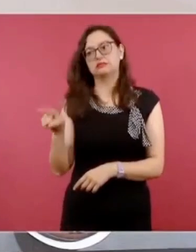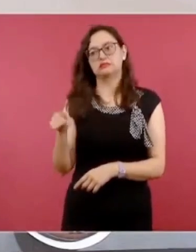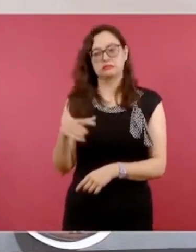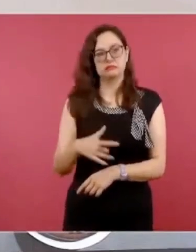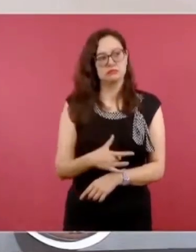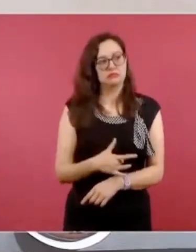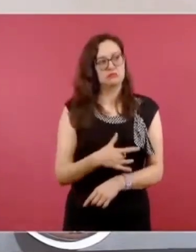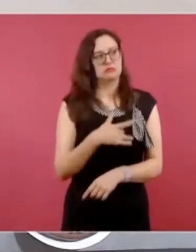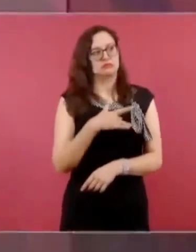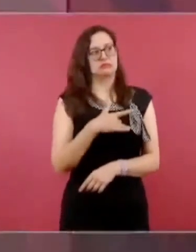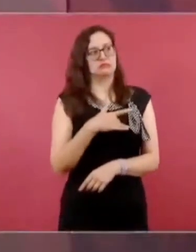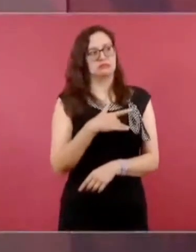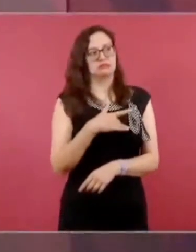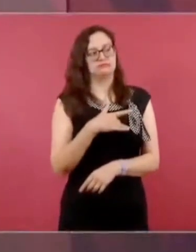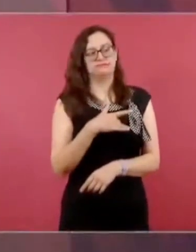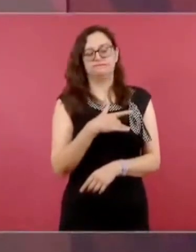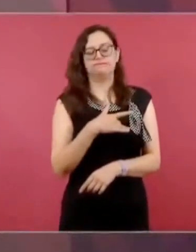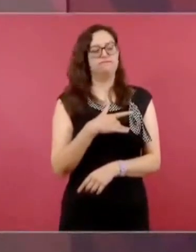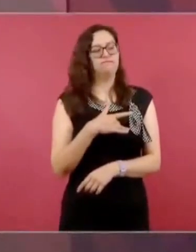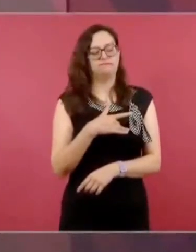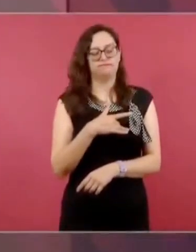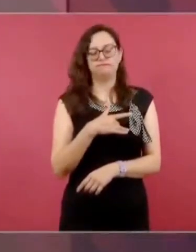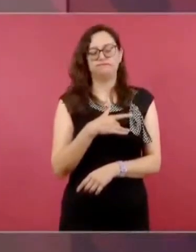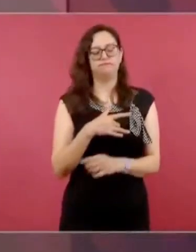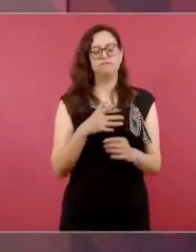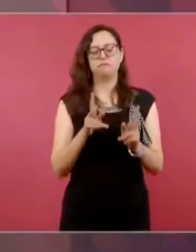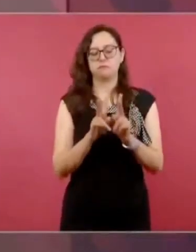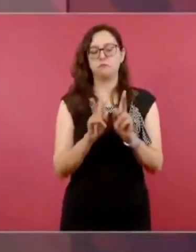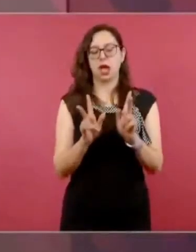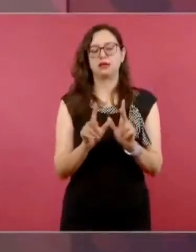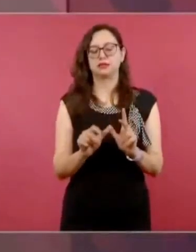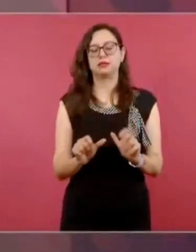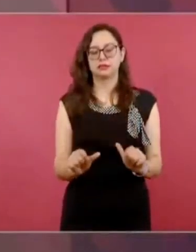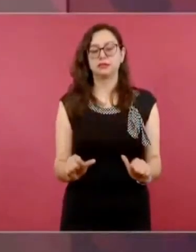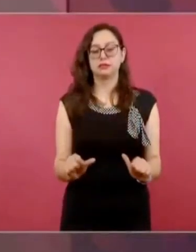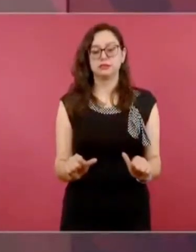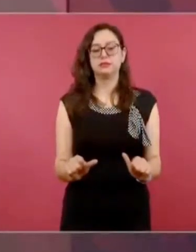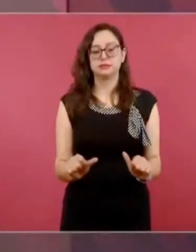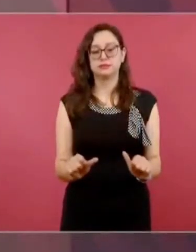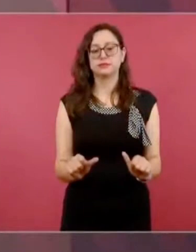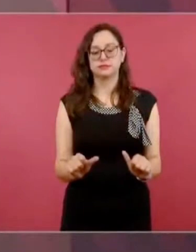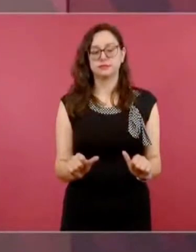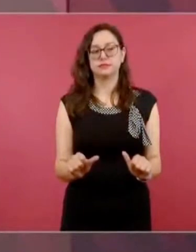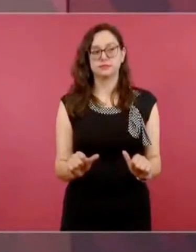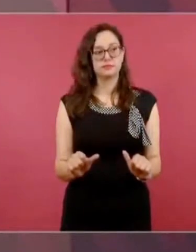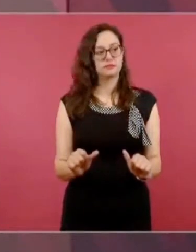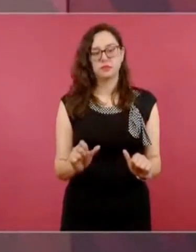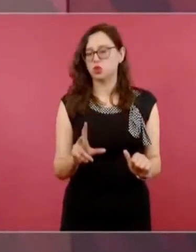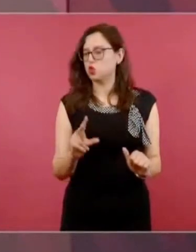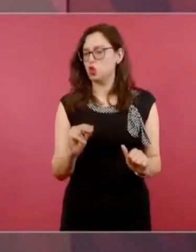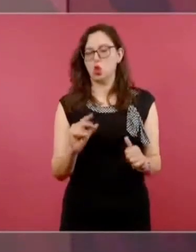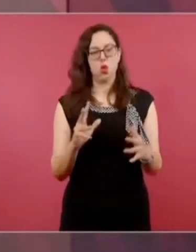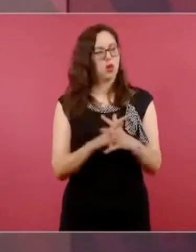fielmente en la vía pacífica. Por eso dolió mucho,